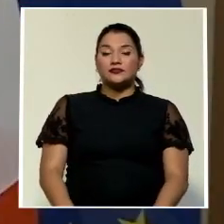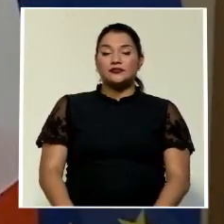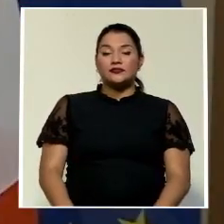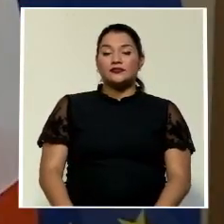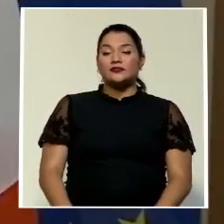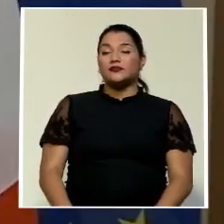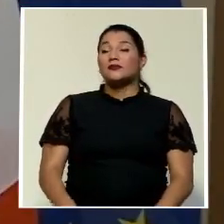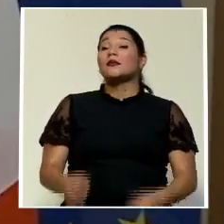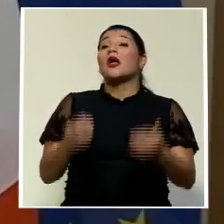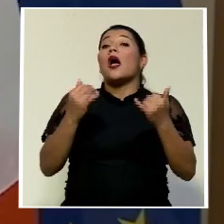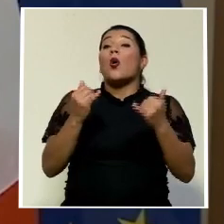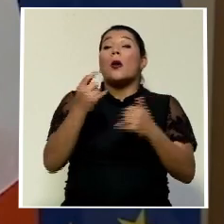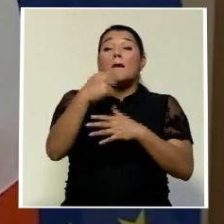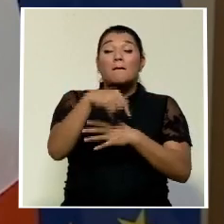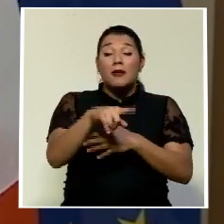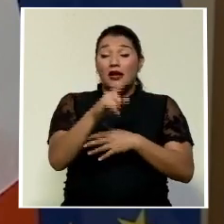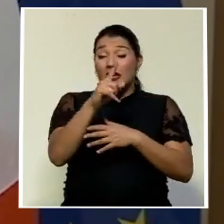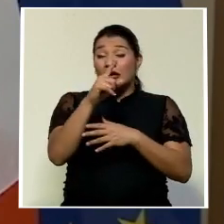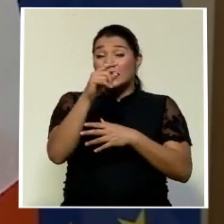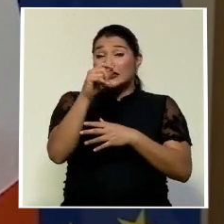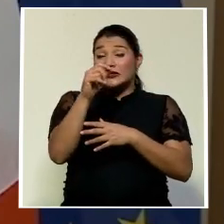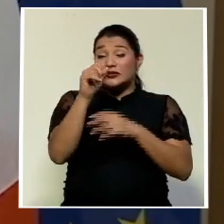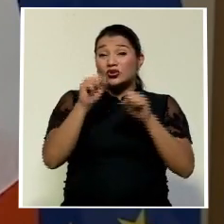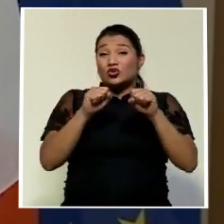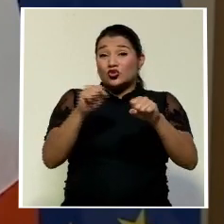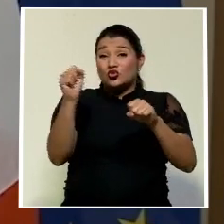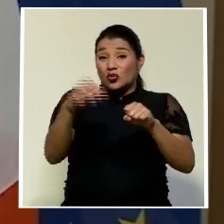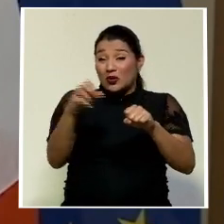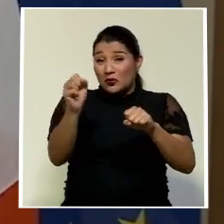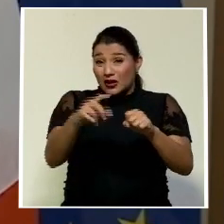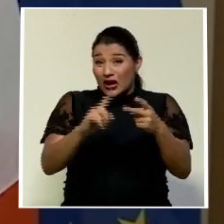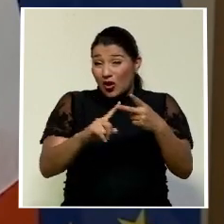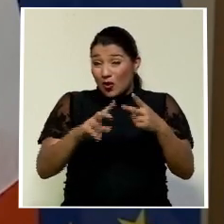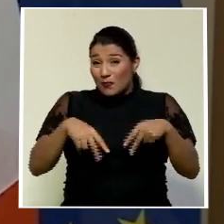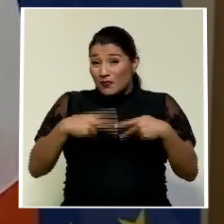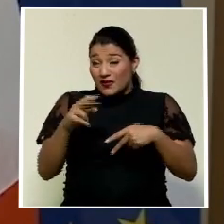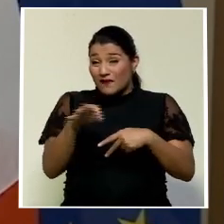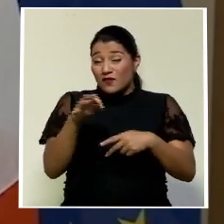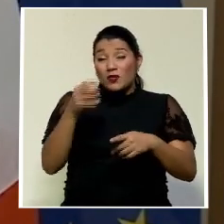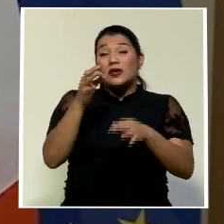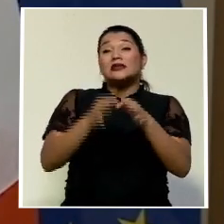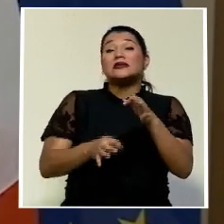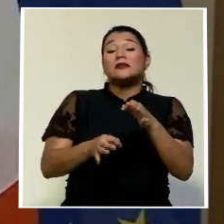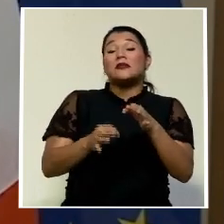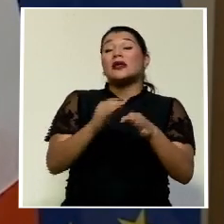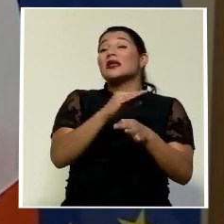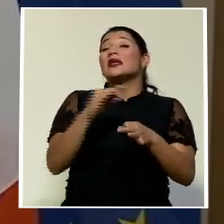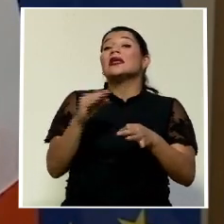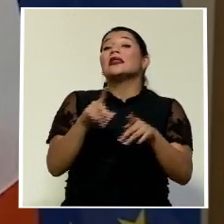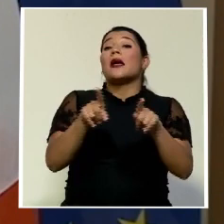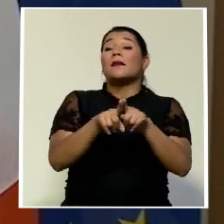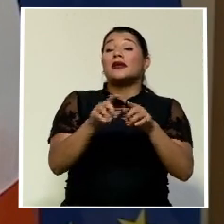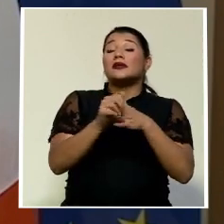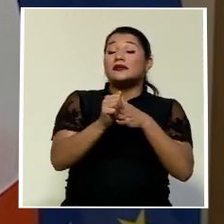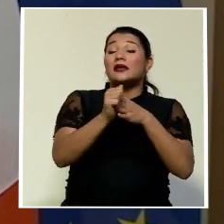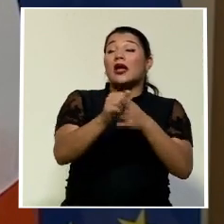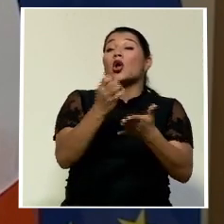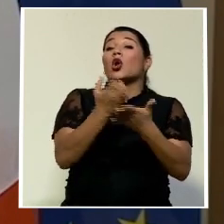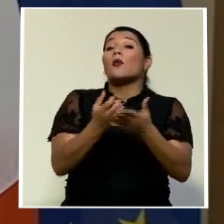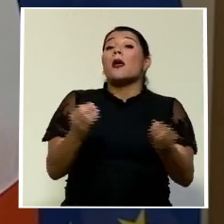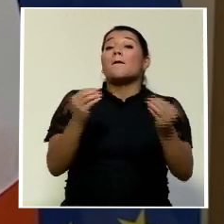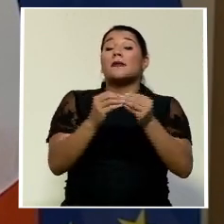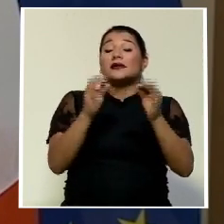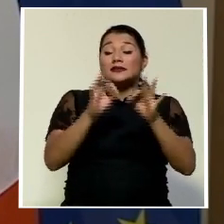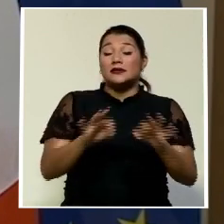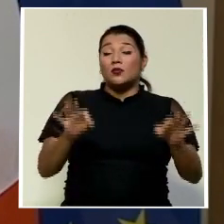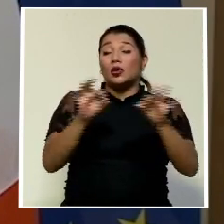Va al supermercado con regularidad y vive de una manera muy simple, al tiempo que lidera una de las economías más importantes del mundo. Creo